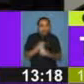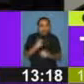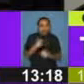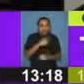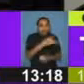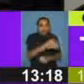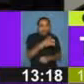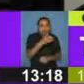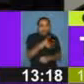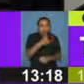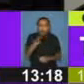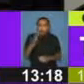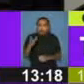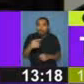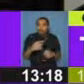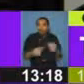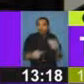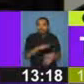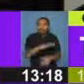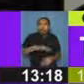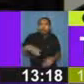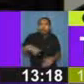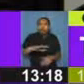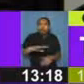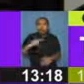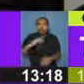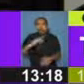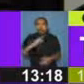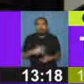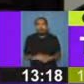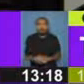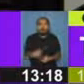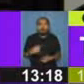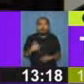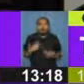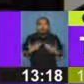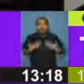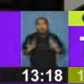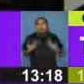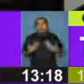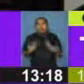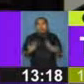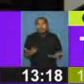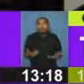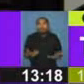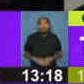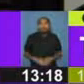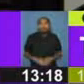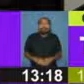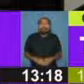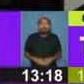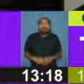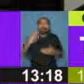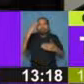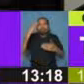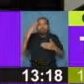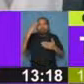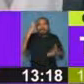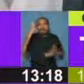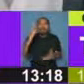una intervención así que me alegra mucho saludar de nuevo a todos los que están en la quiaca por por